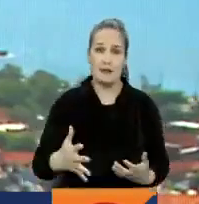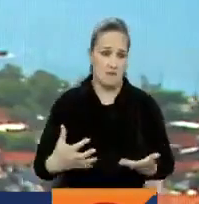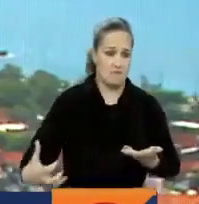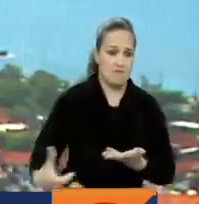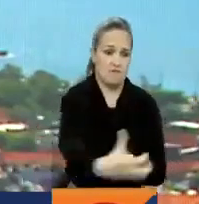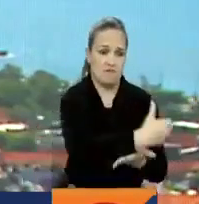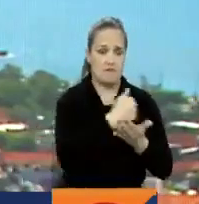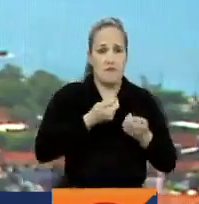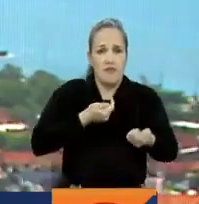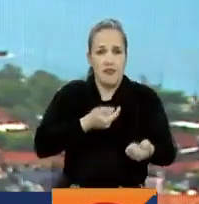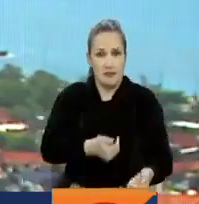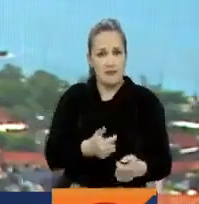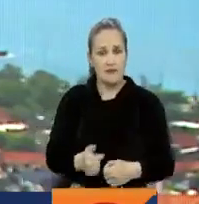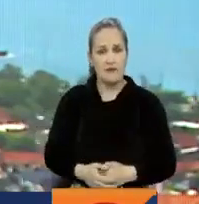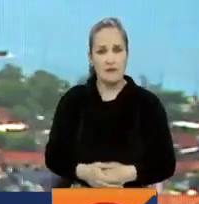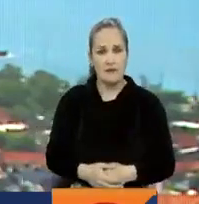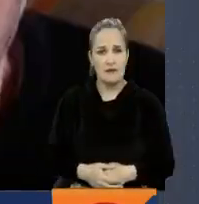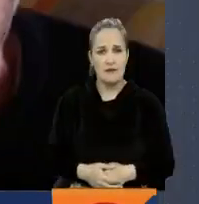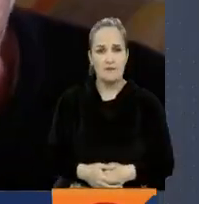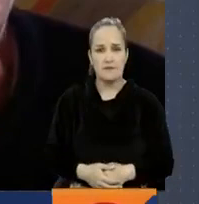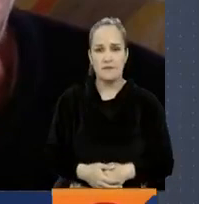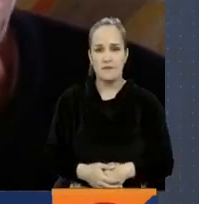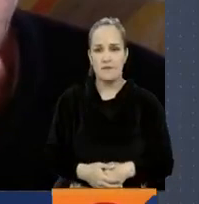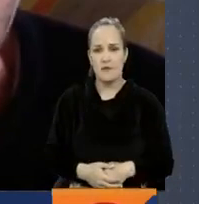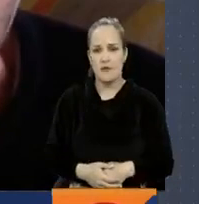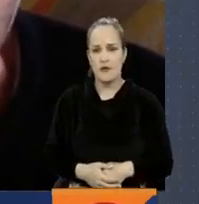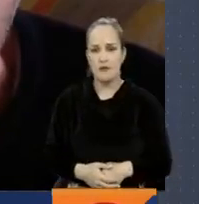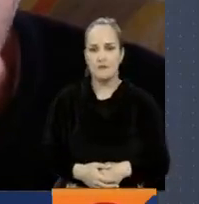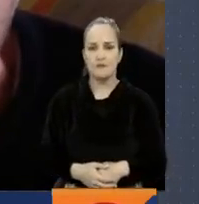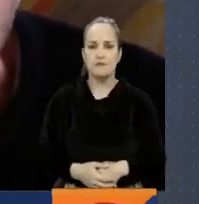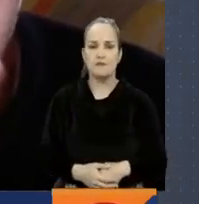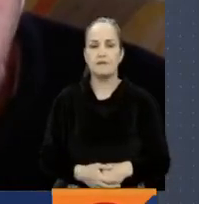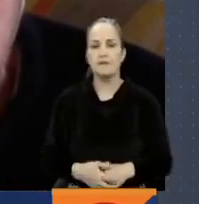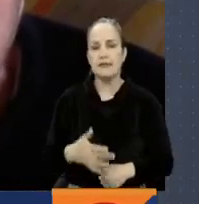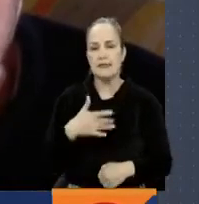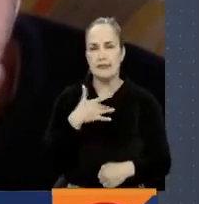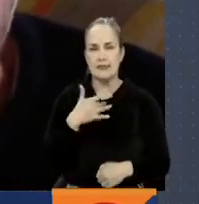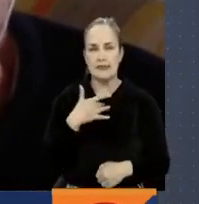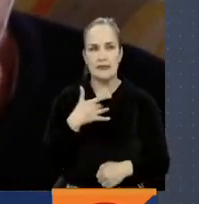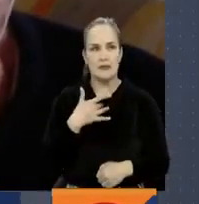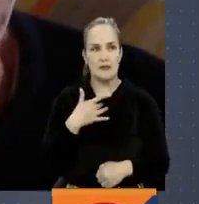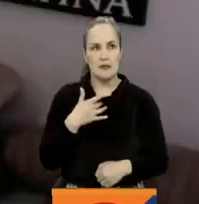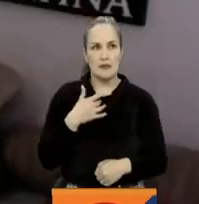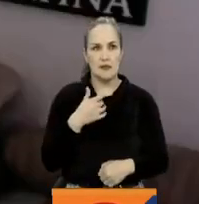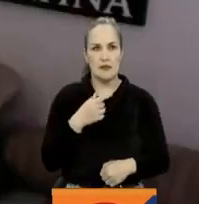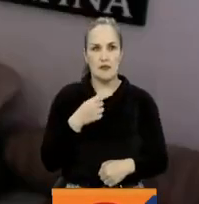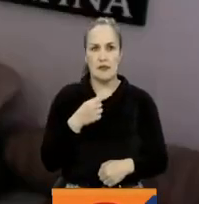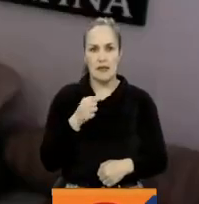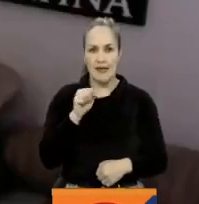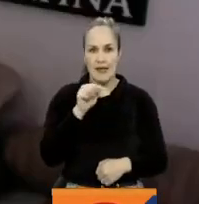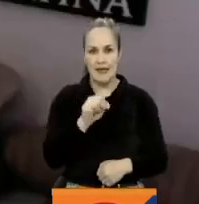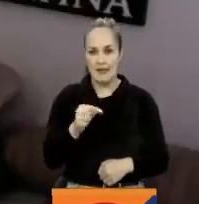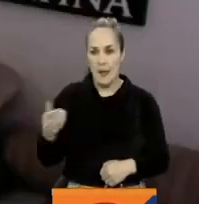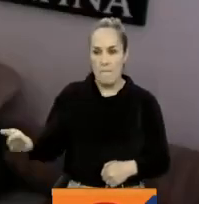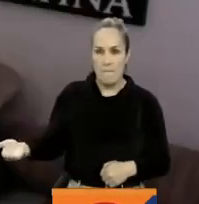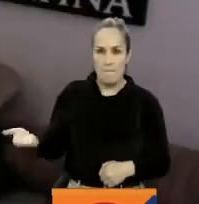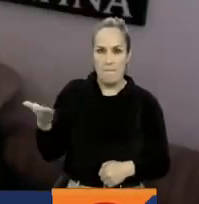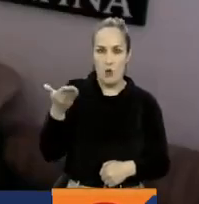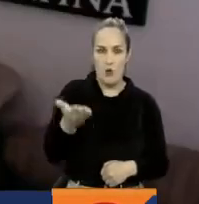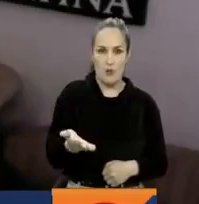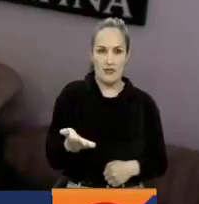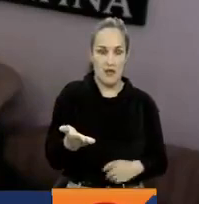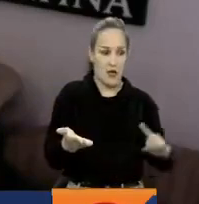ese sistema de salud yo digamos que lo que creo Es que ese tipo de de contra propuestas deberían